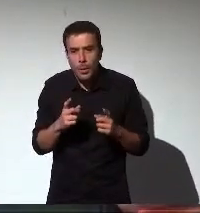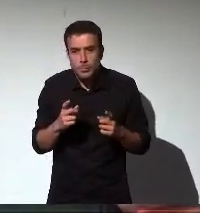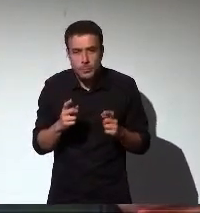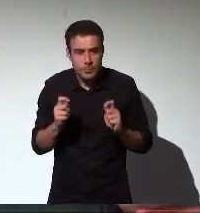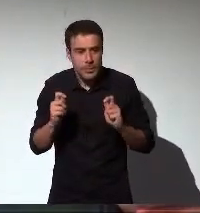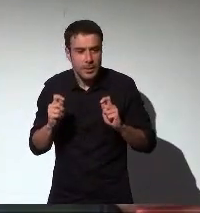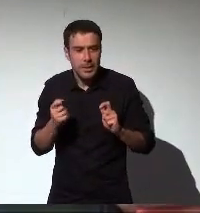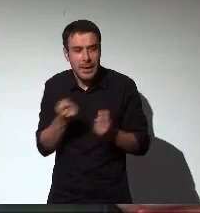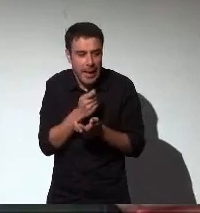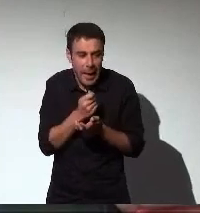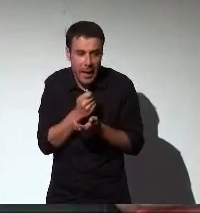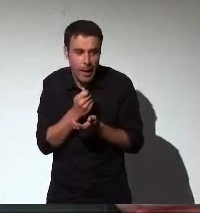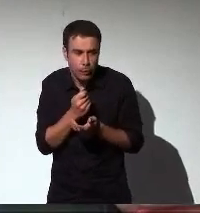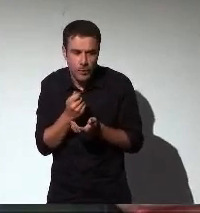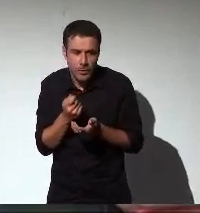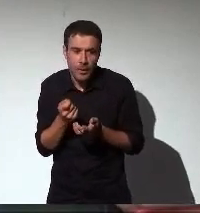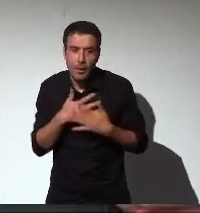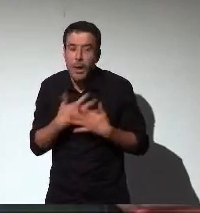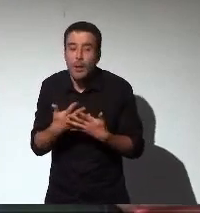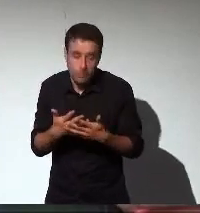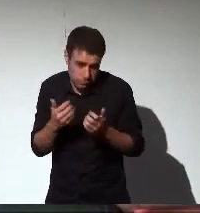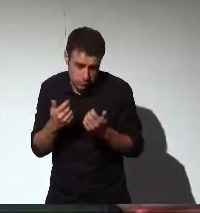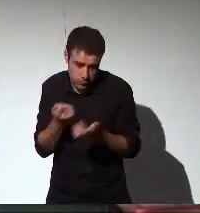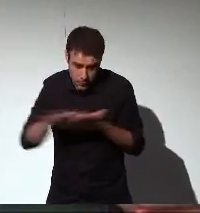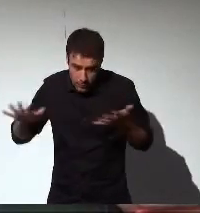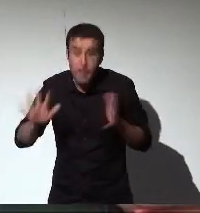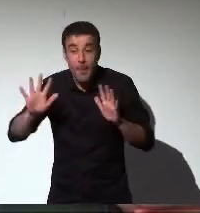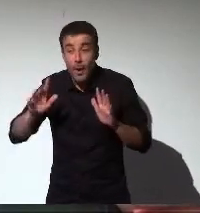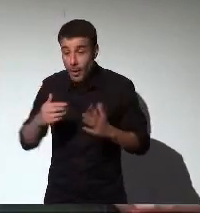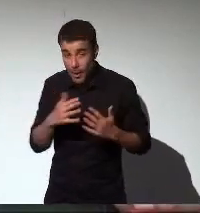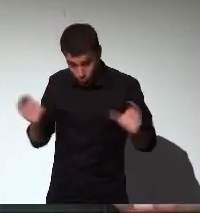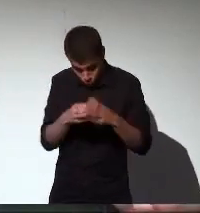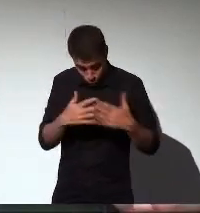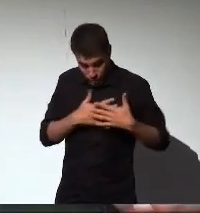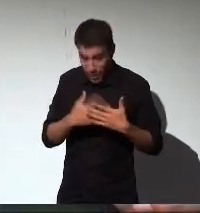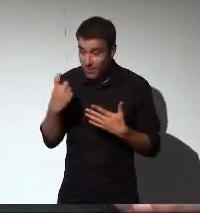menos cierto que precisa de un apoyo decidido por parte de las administraciones.